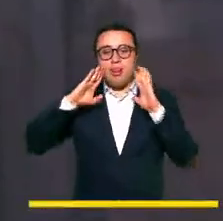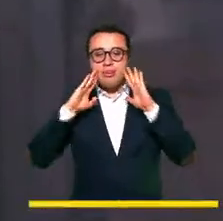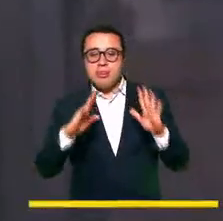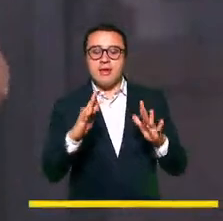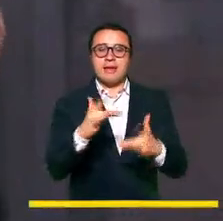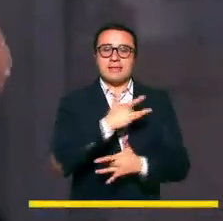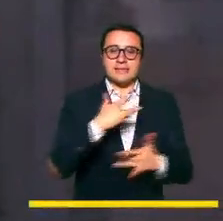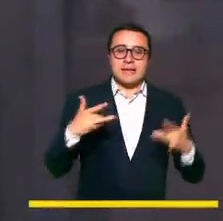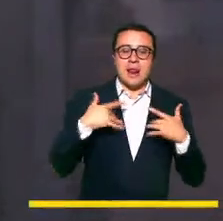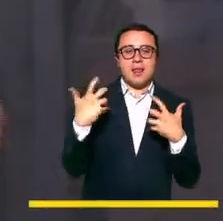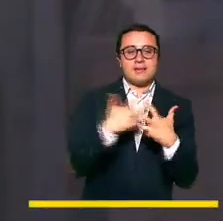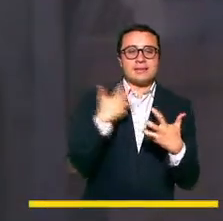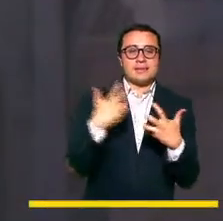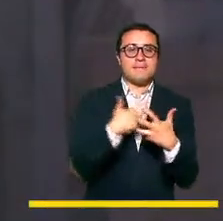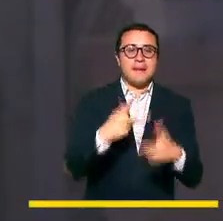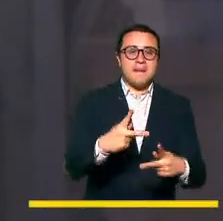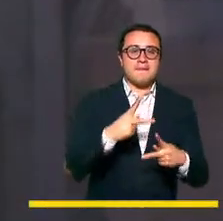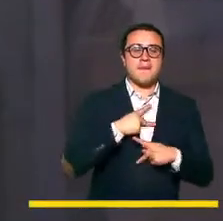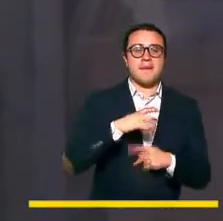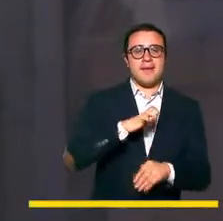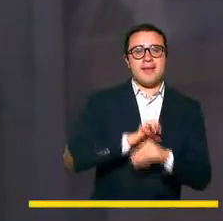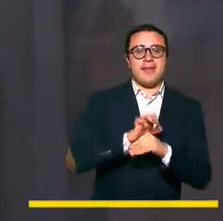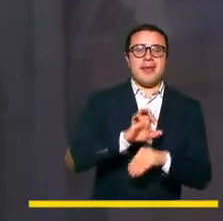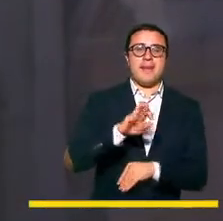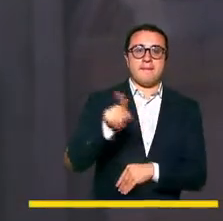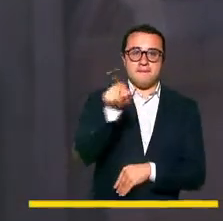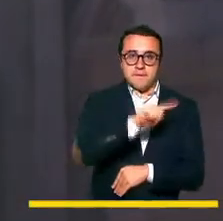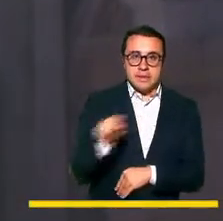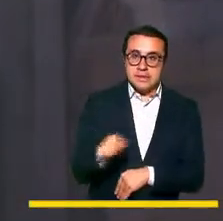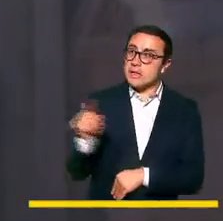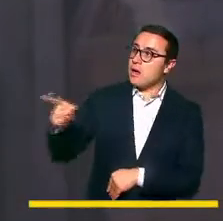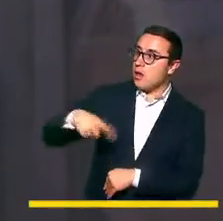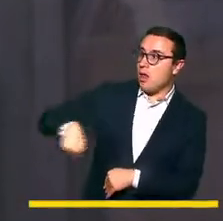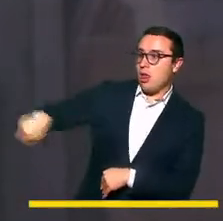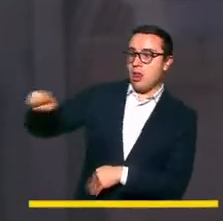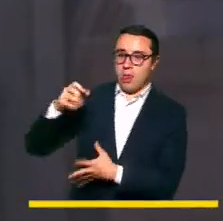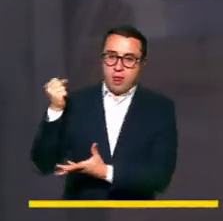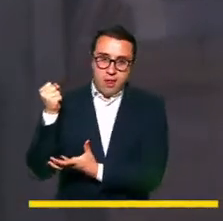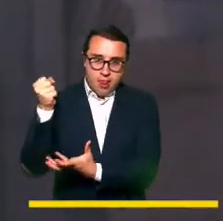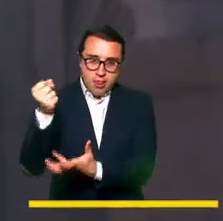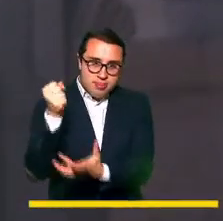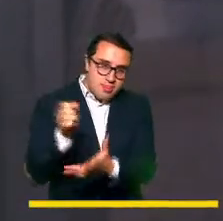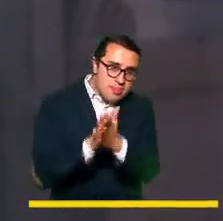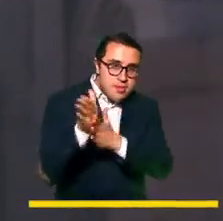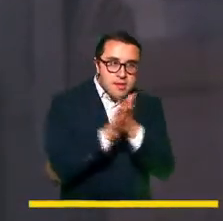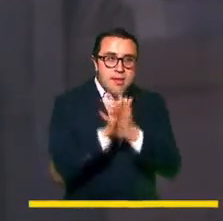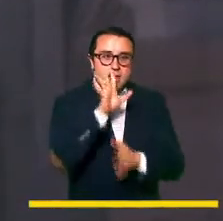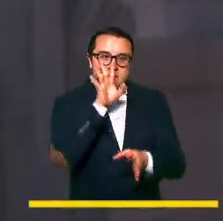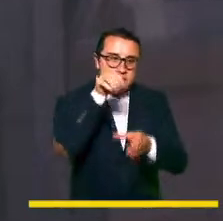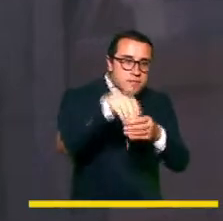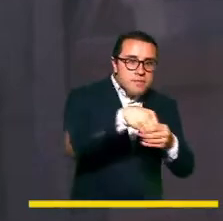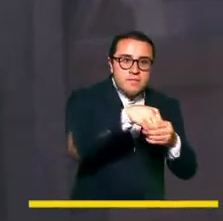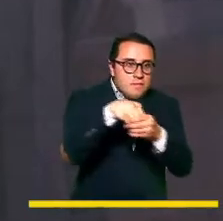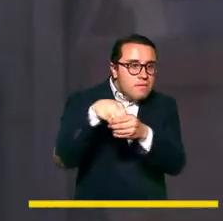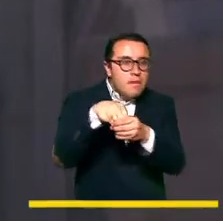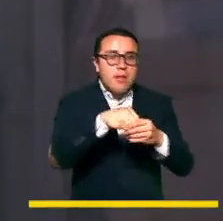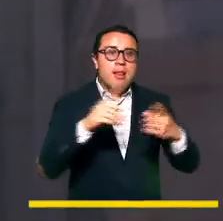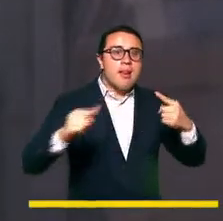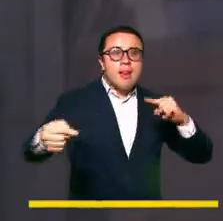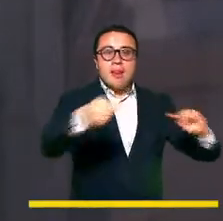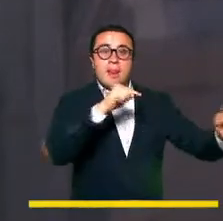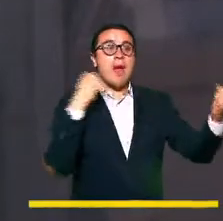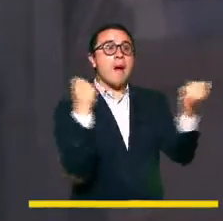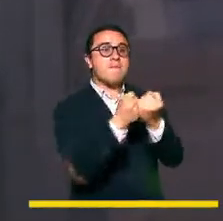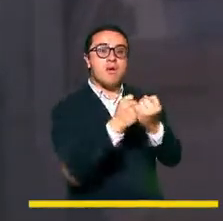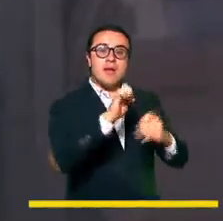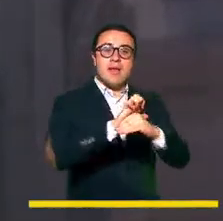es propietaria de EPS, a intervenir en el debate sobre las EPS, a favor de las EPS.